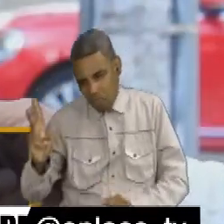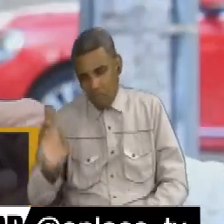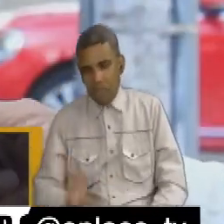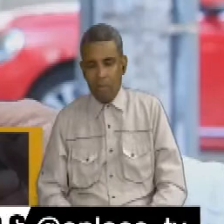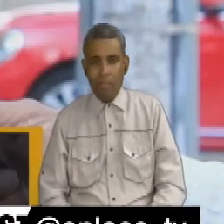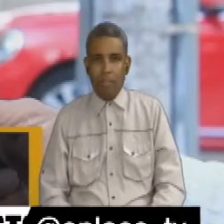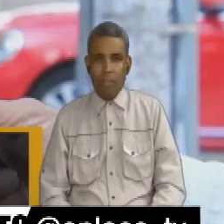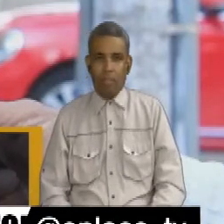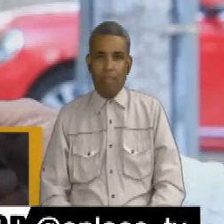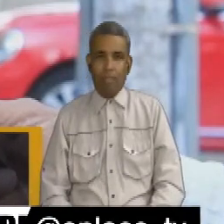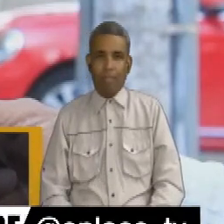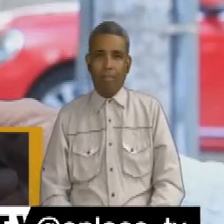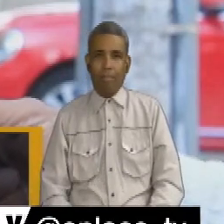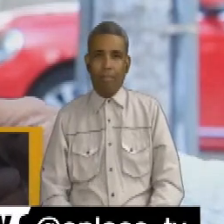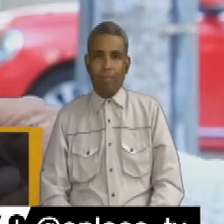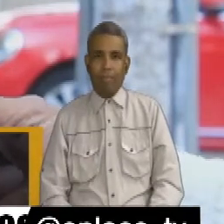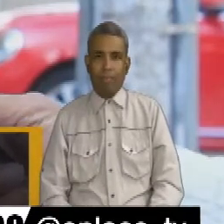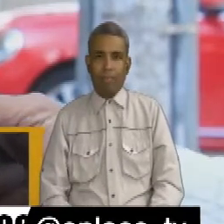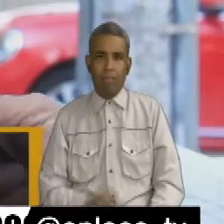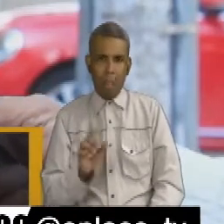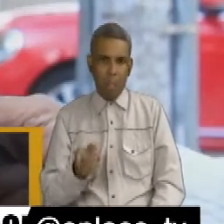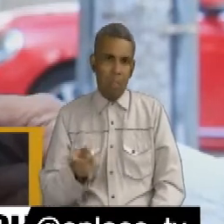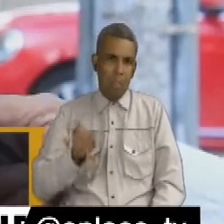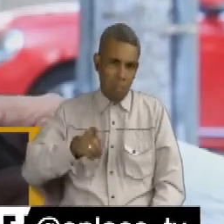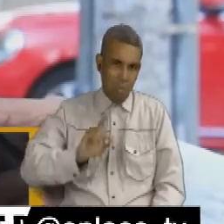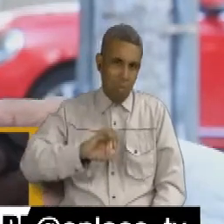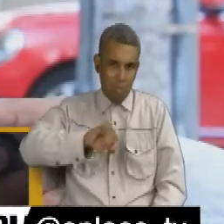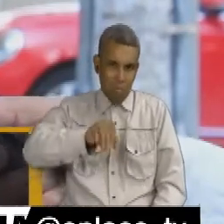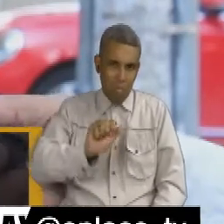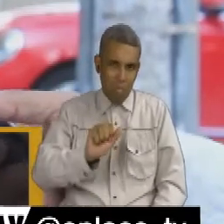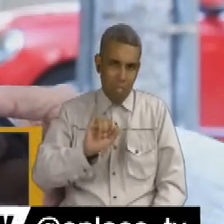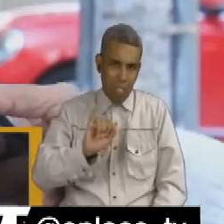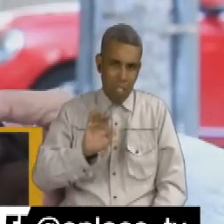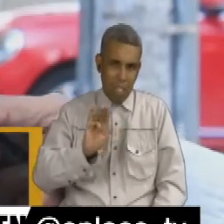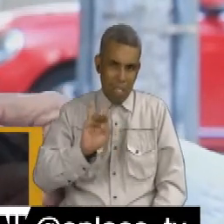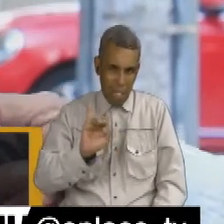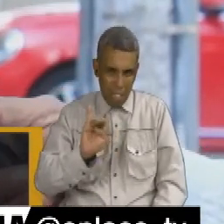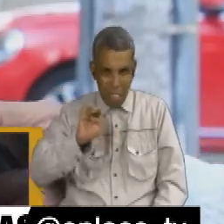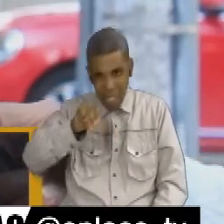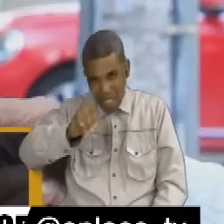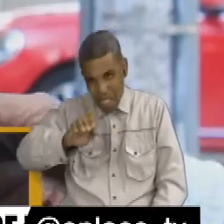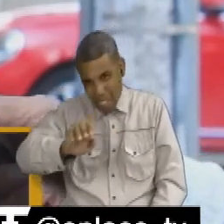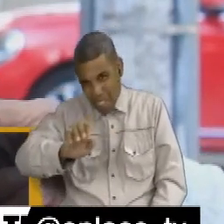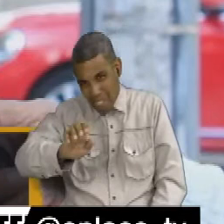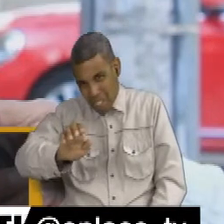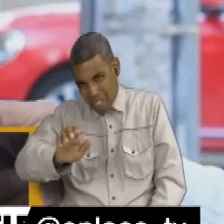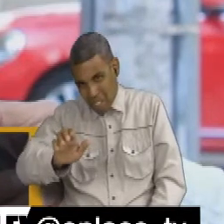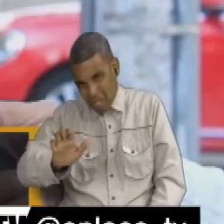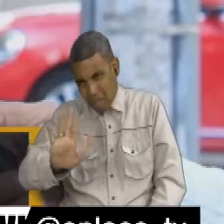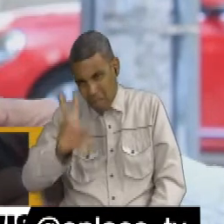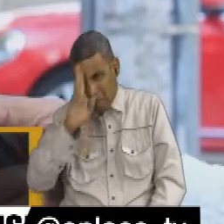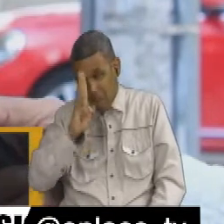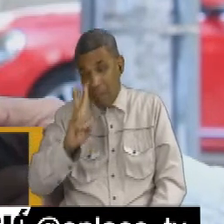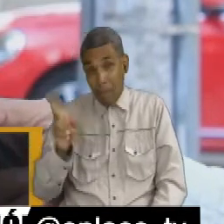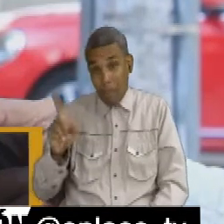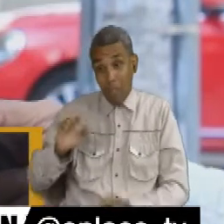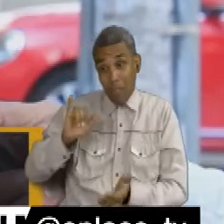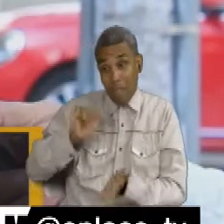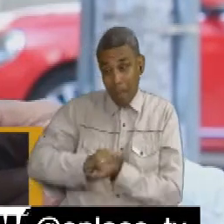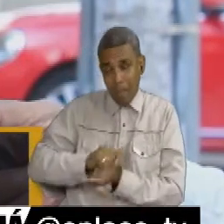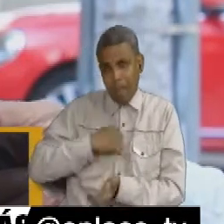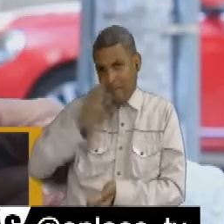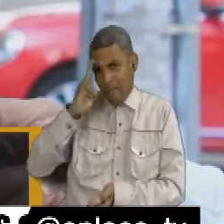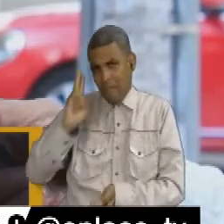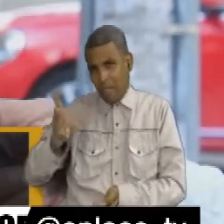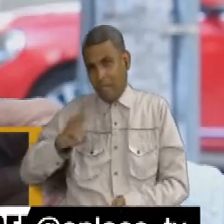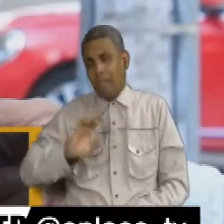no podemos pasar por desapercibido también a una persona que ha hecho tanto por el deporte en Barranca Bermeja, y el microfútbol pues no